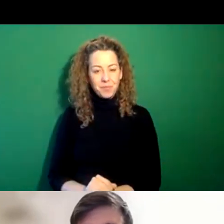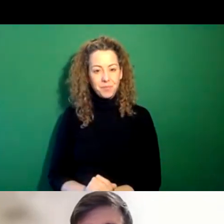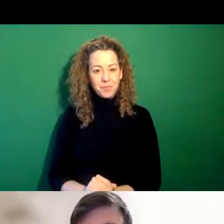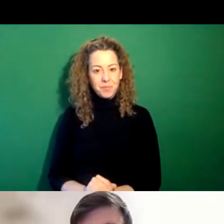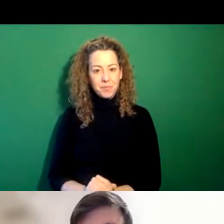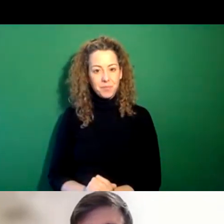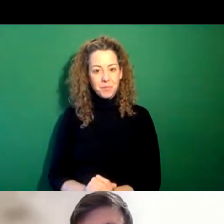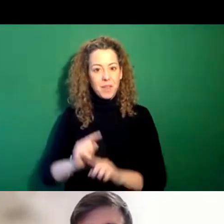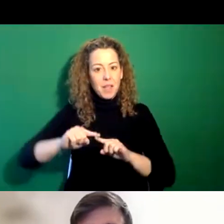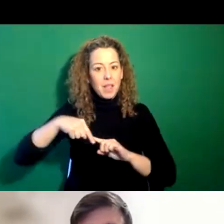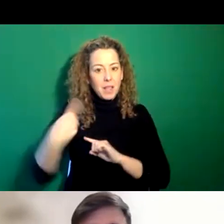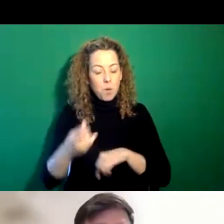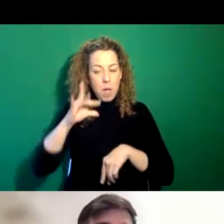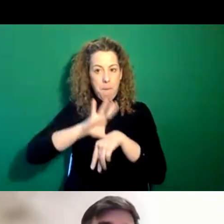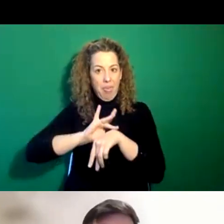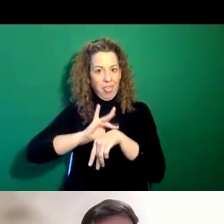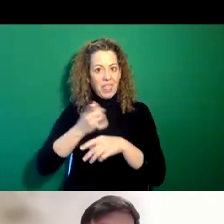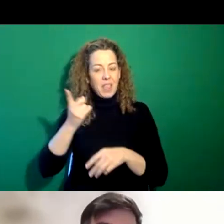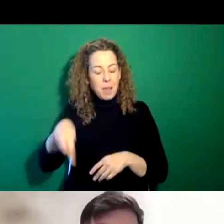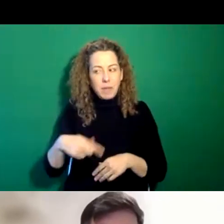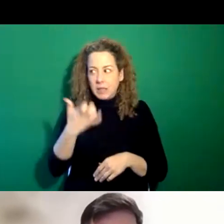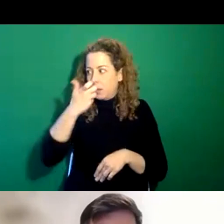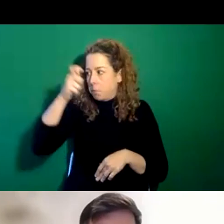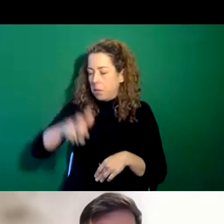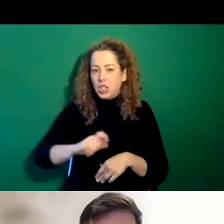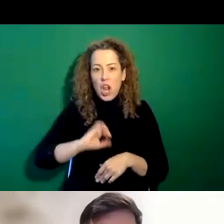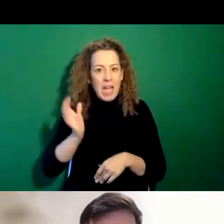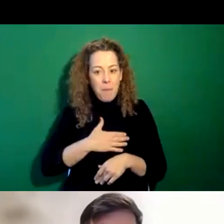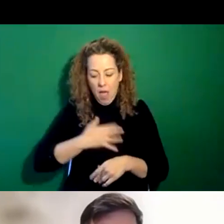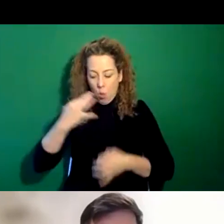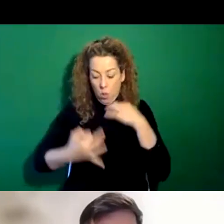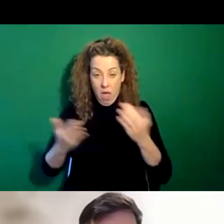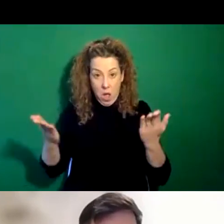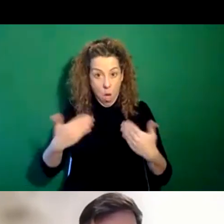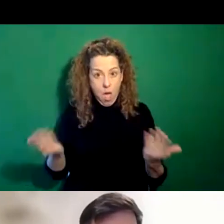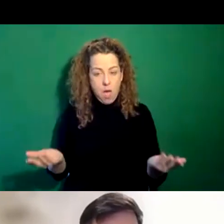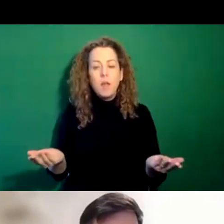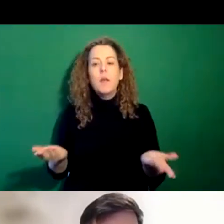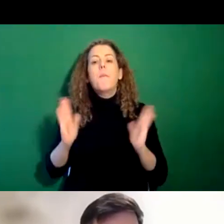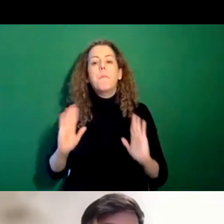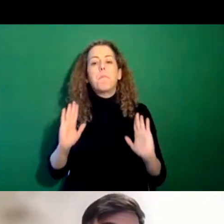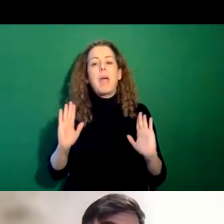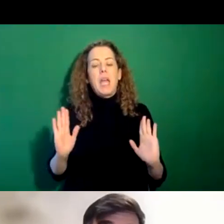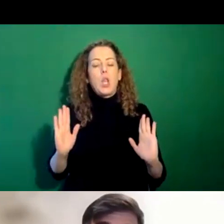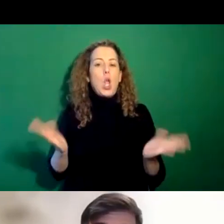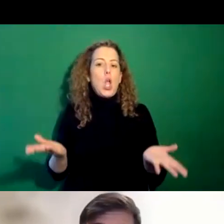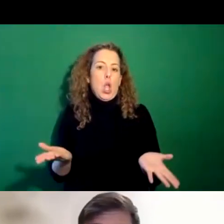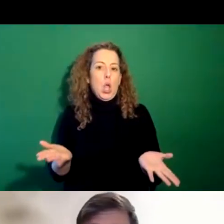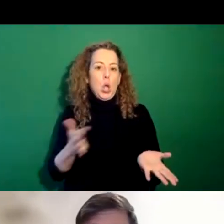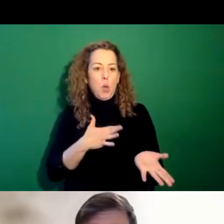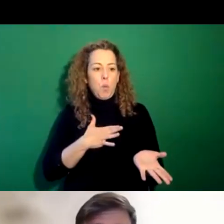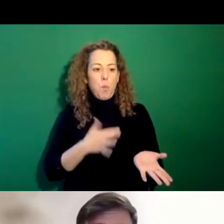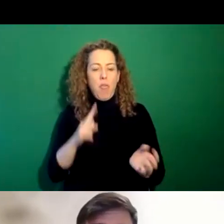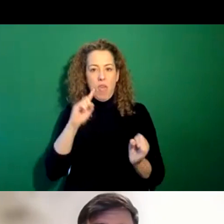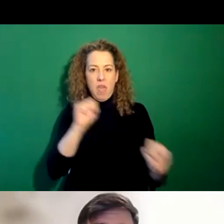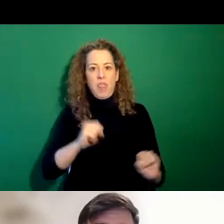Posteriormente, el propio paciente, es decir, aunque sea una persona que esté incapacitada judicialmente, siempre se tiene que velar por